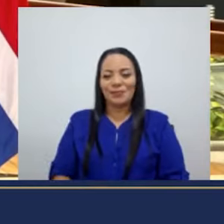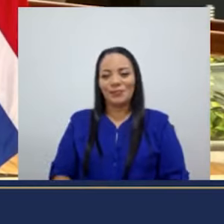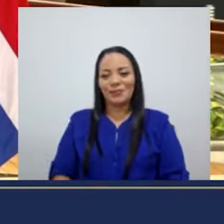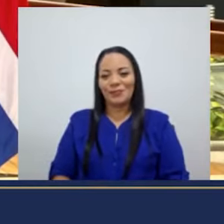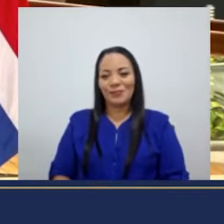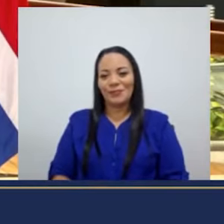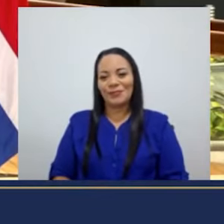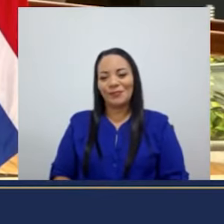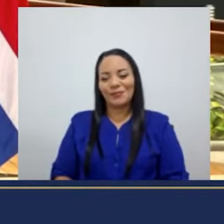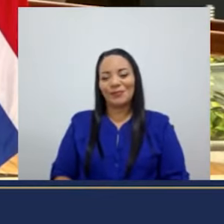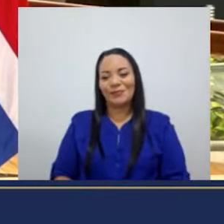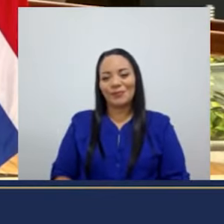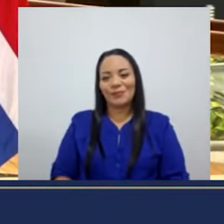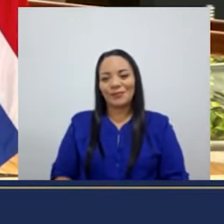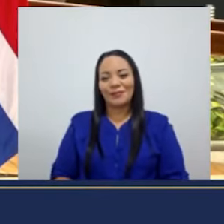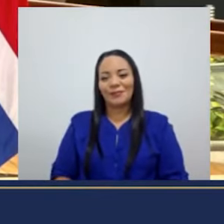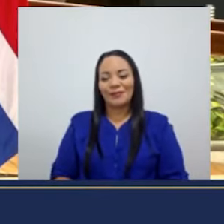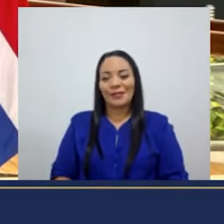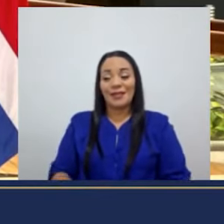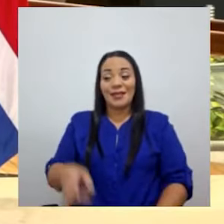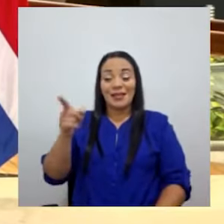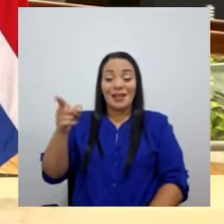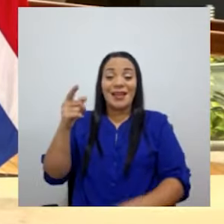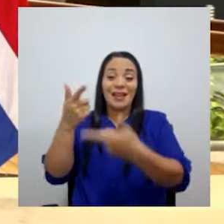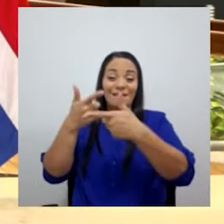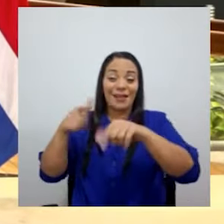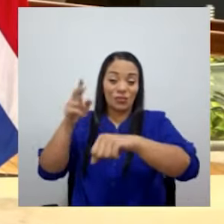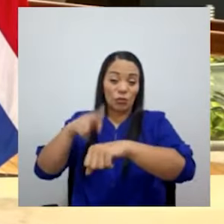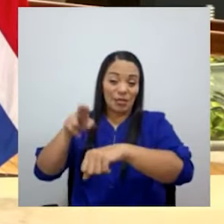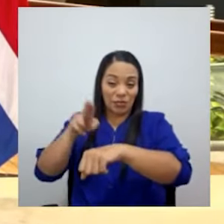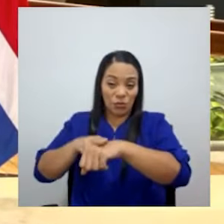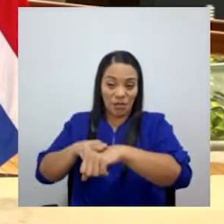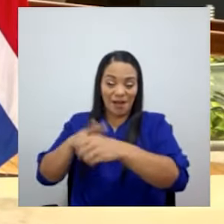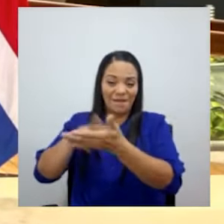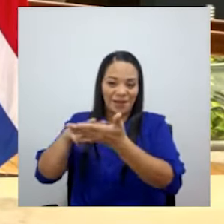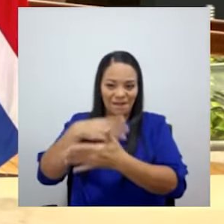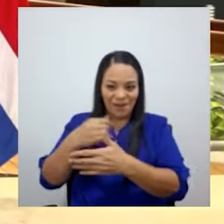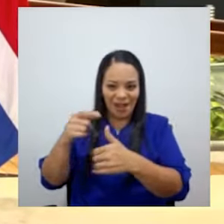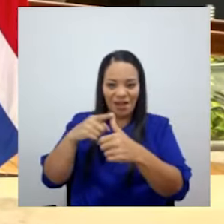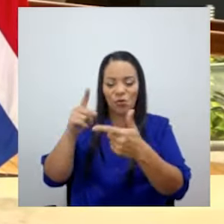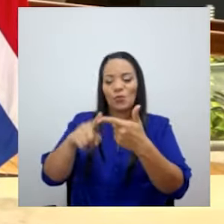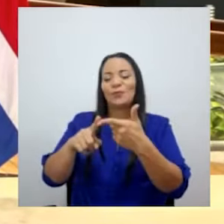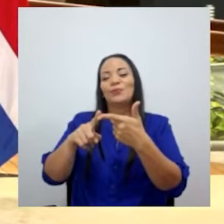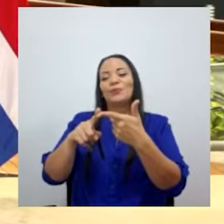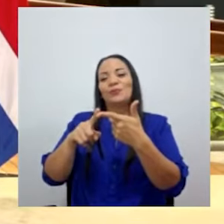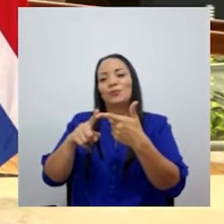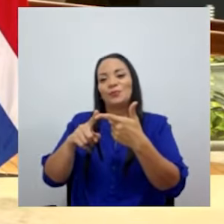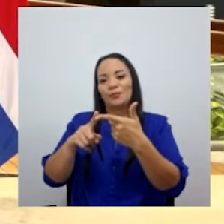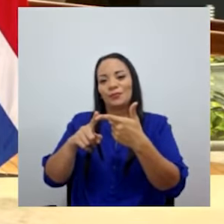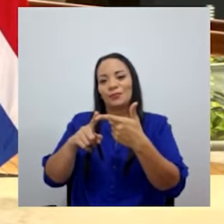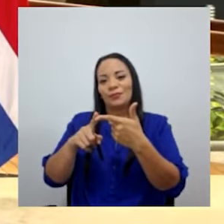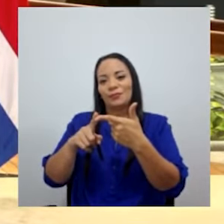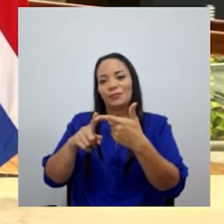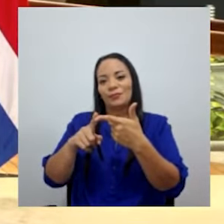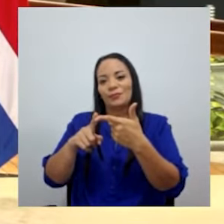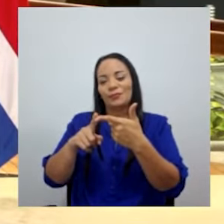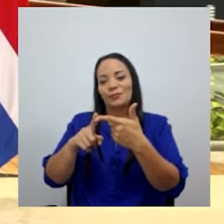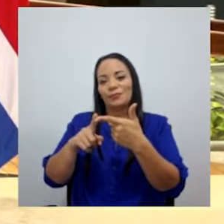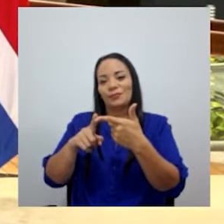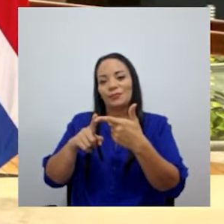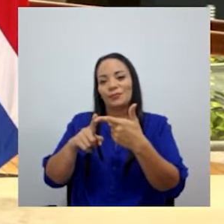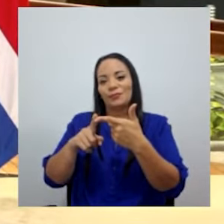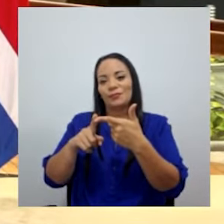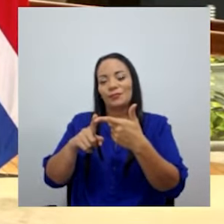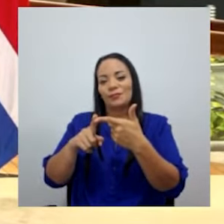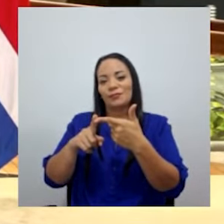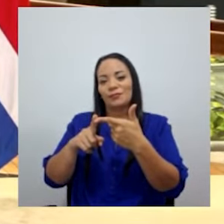que matan la fracción de Liberación Nacional, la fracción del Partido Liberación